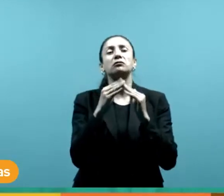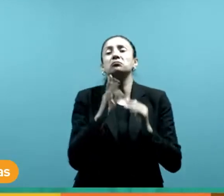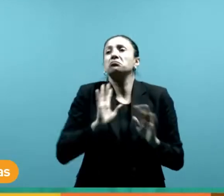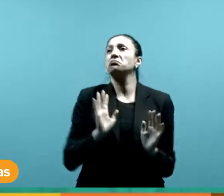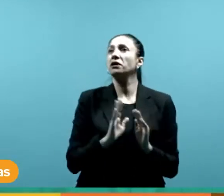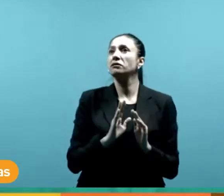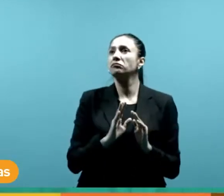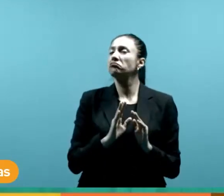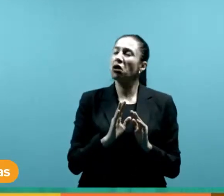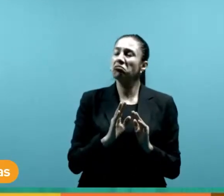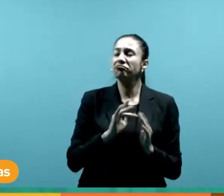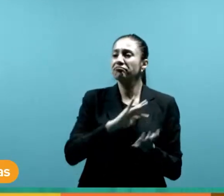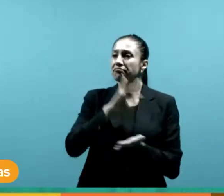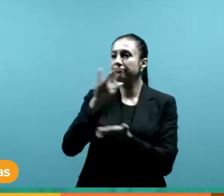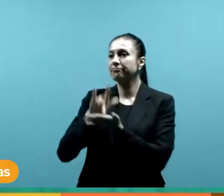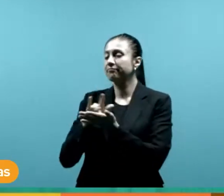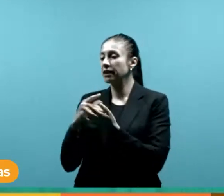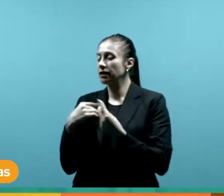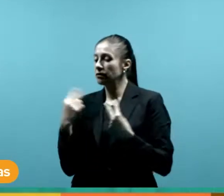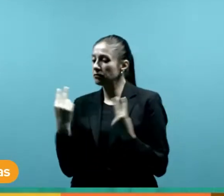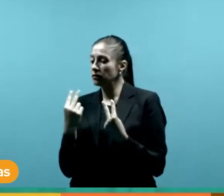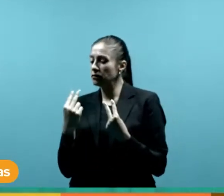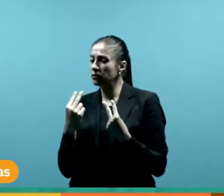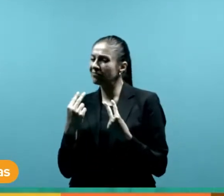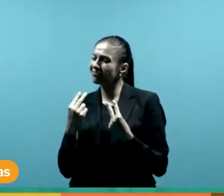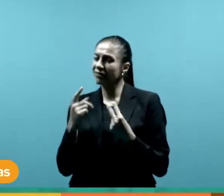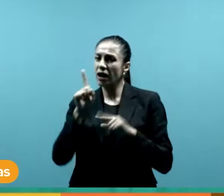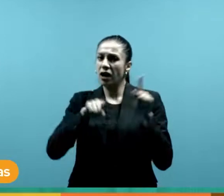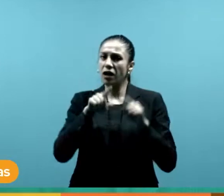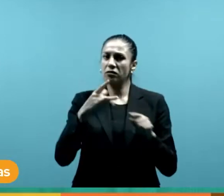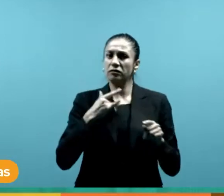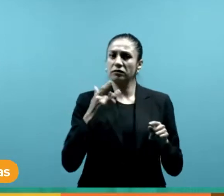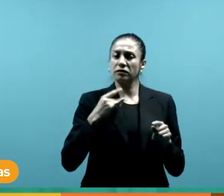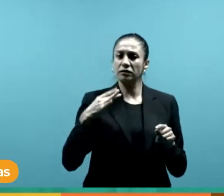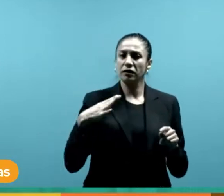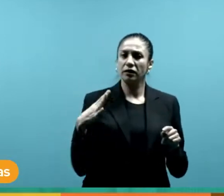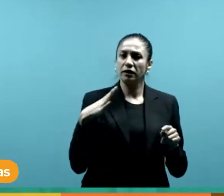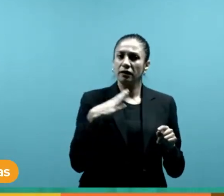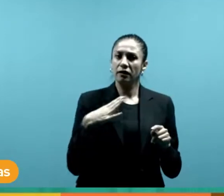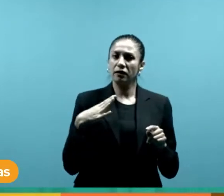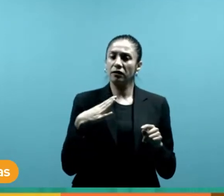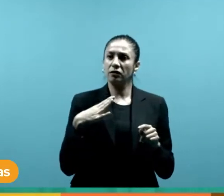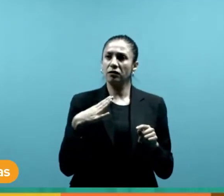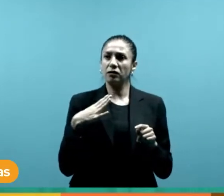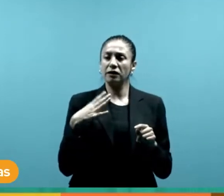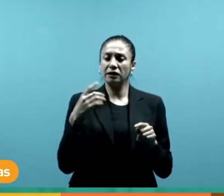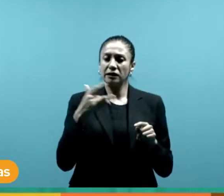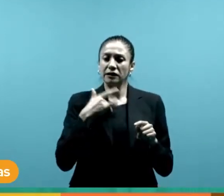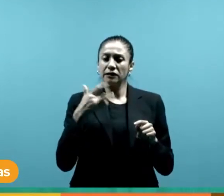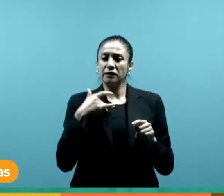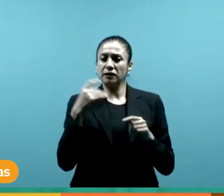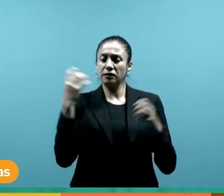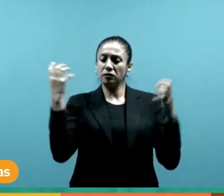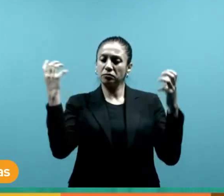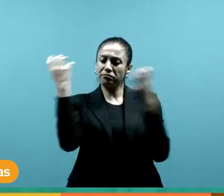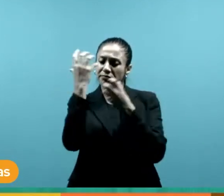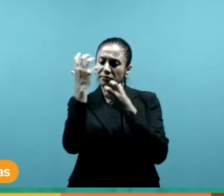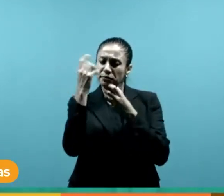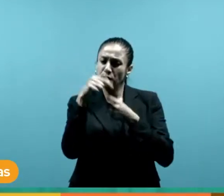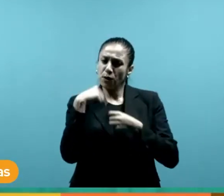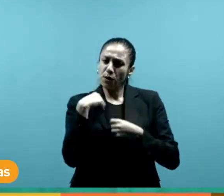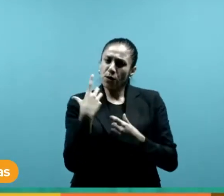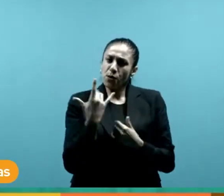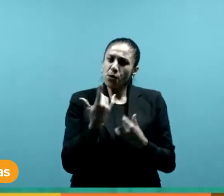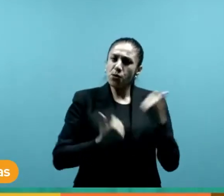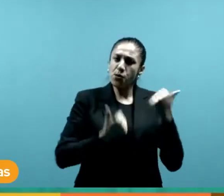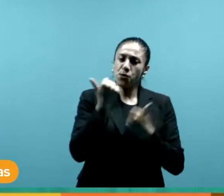sus vidas y se sientan incómodos y los perturbe y ellos puedan analizar cuál es su papel, cuál es su